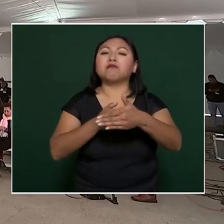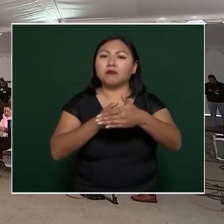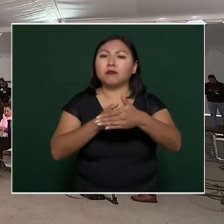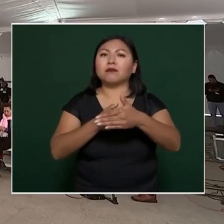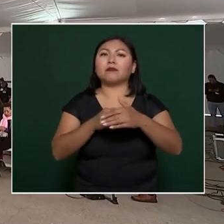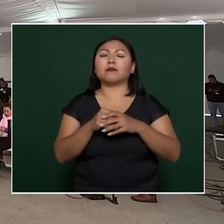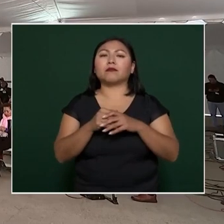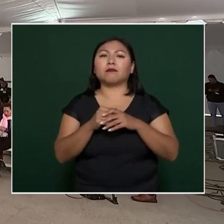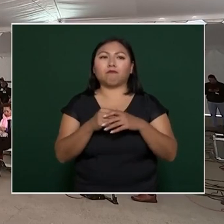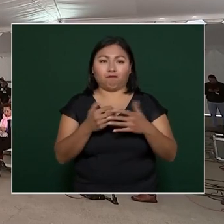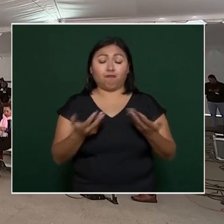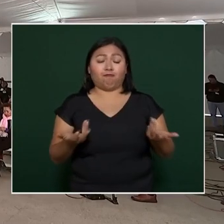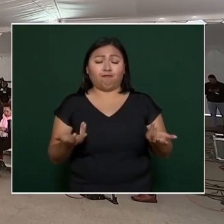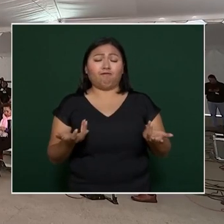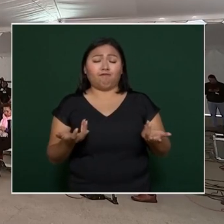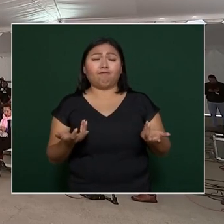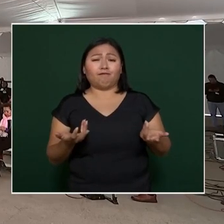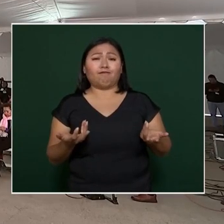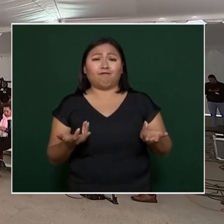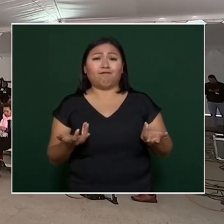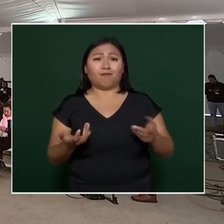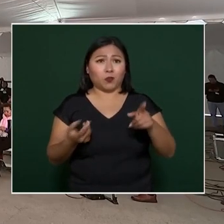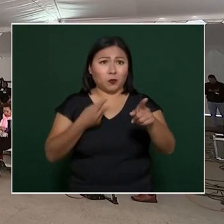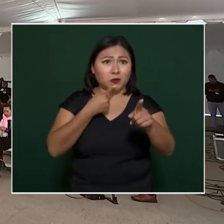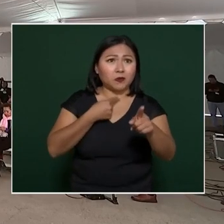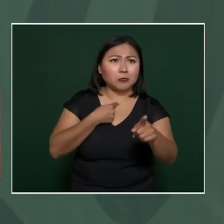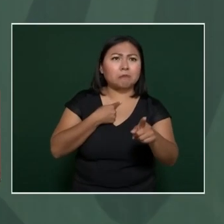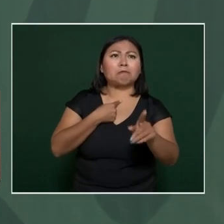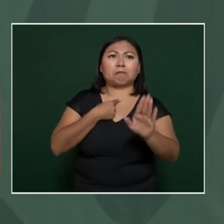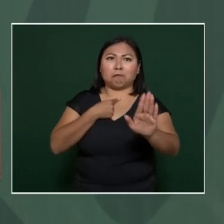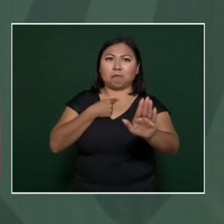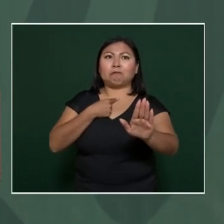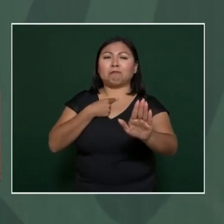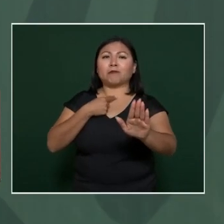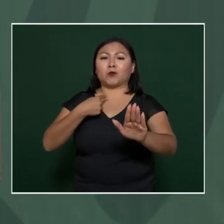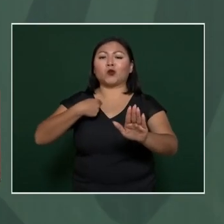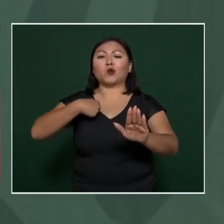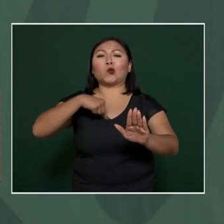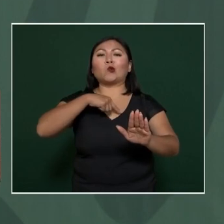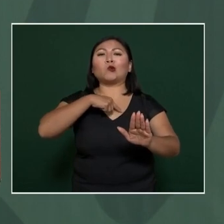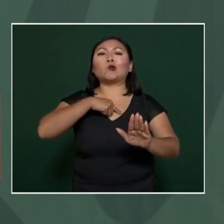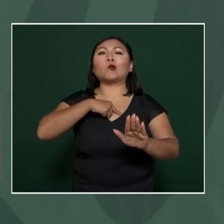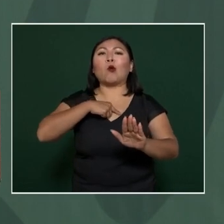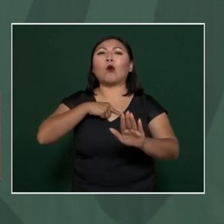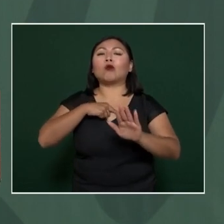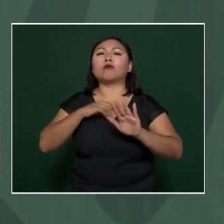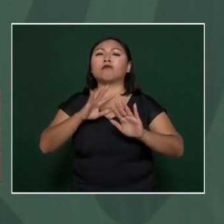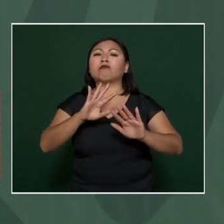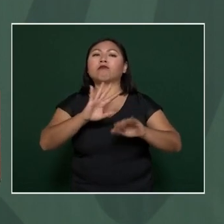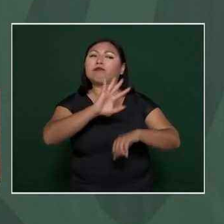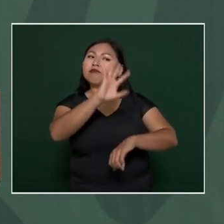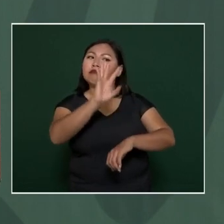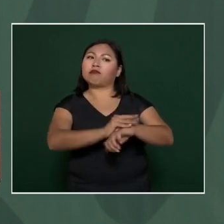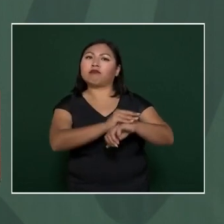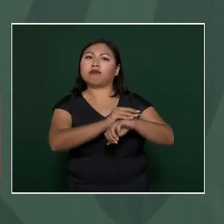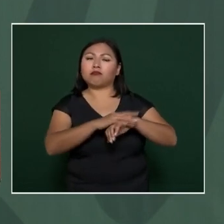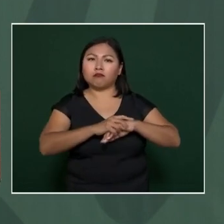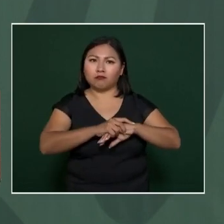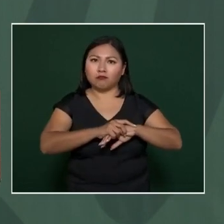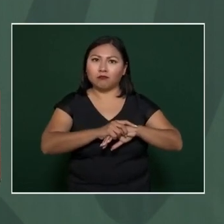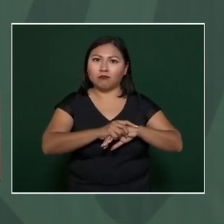la decisión porque este querían eh que se llevara